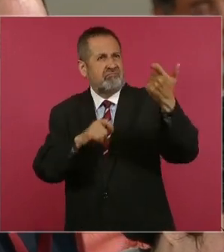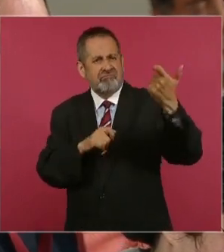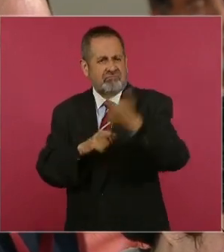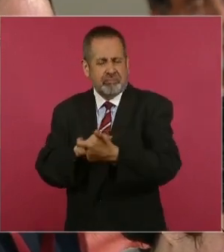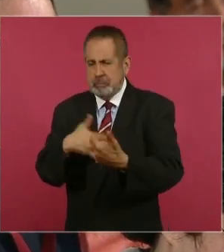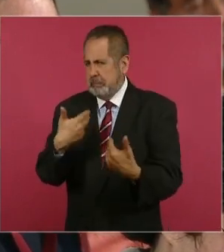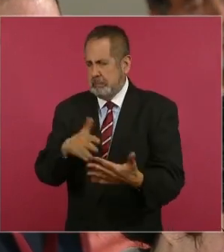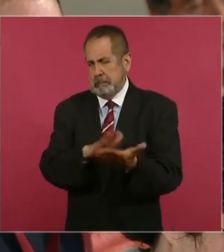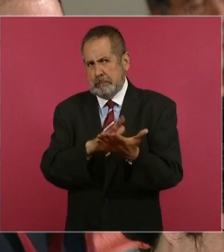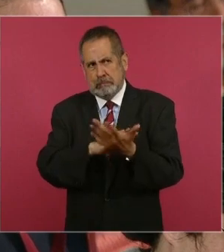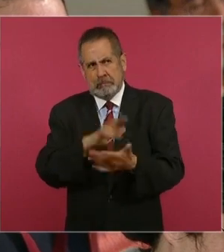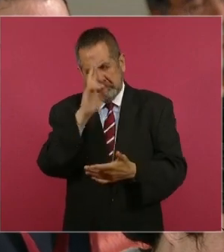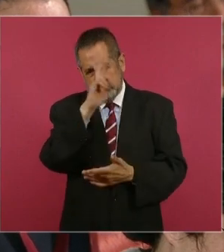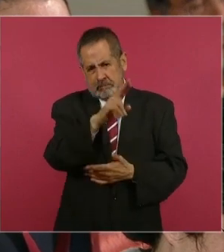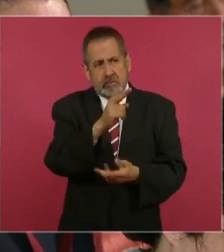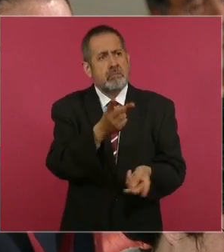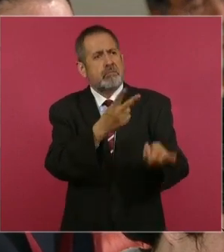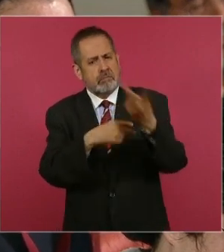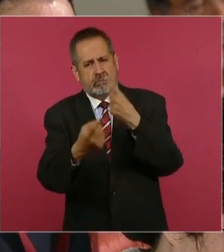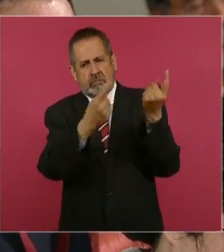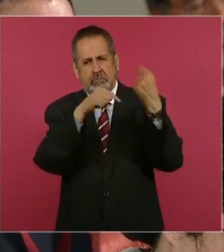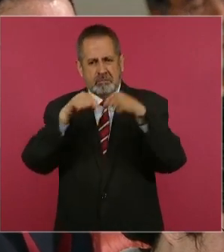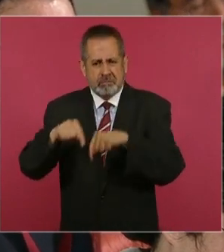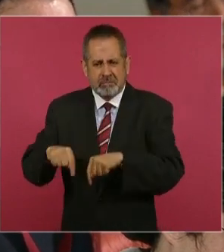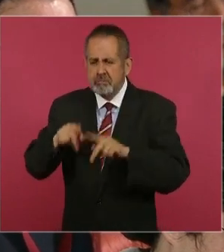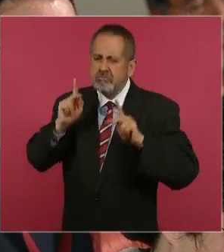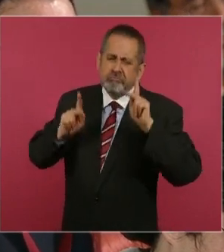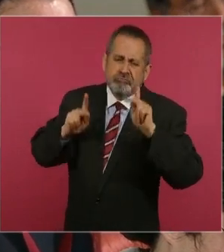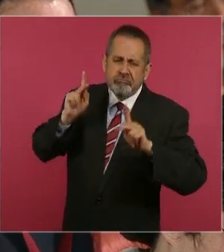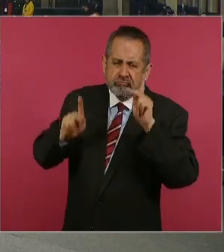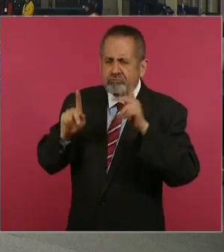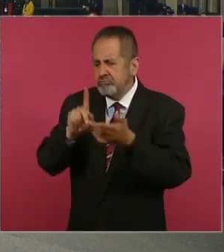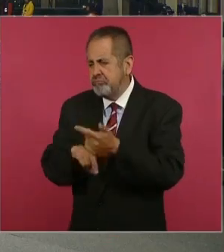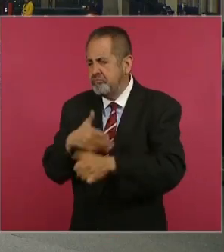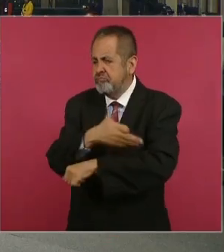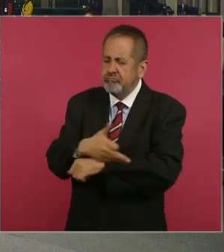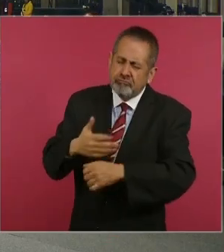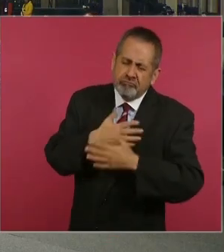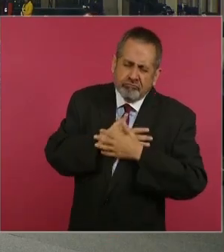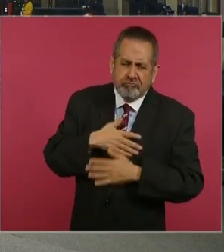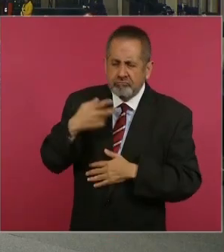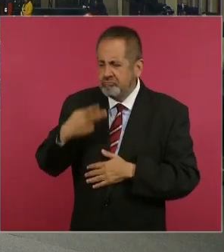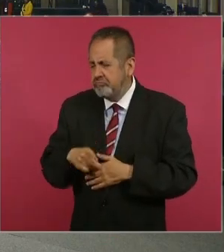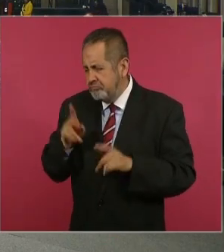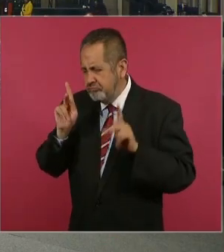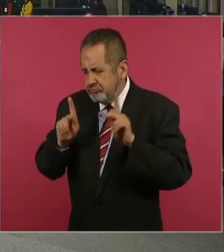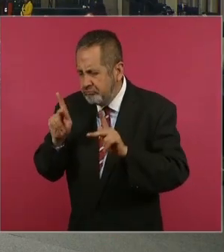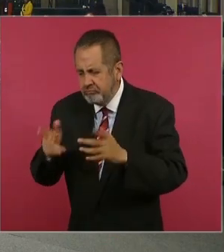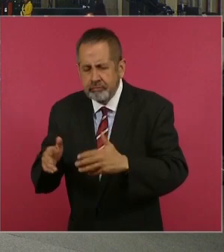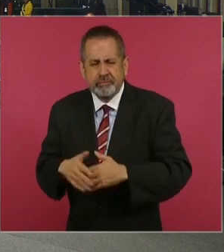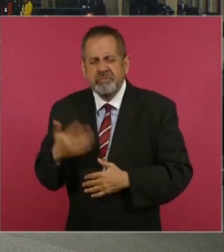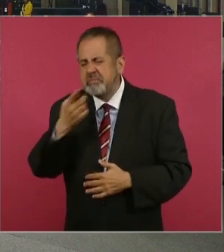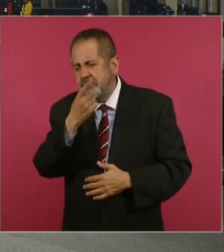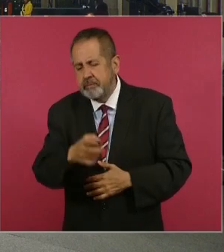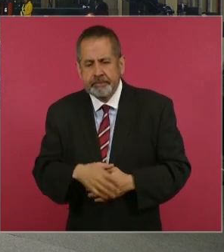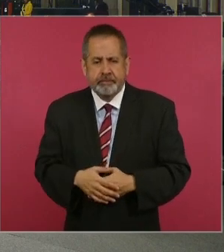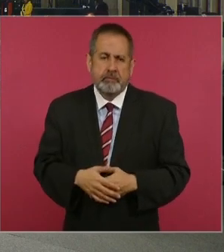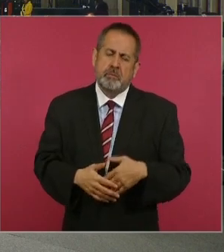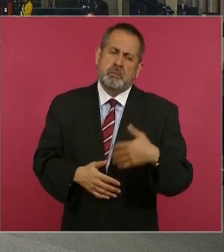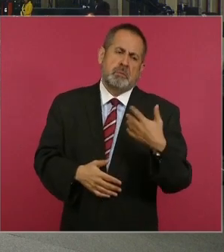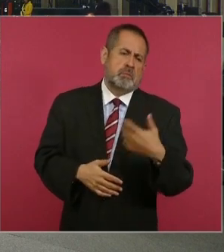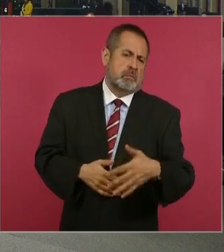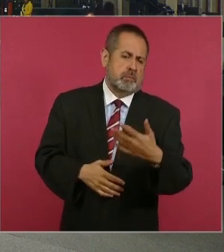migrantes mexicanos que regresan en esta temporada a visitar a Su patria que son bienvenidos desde